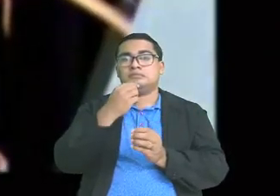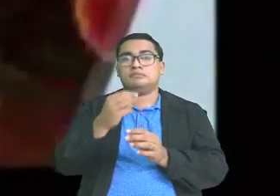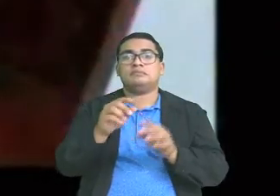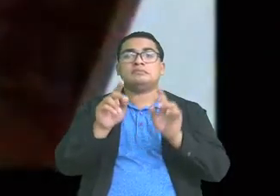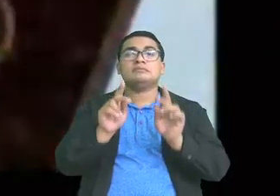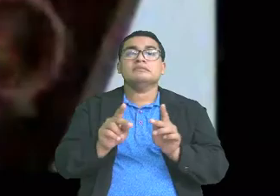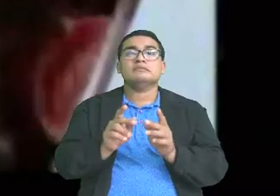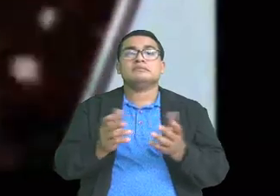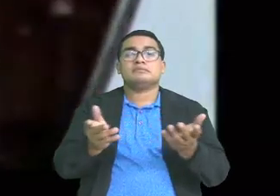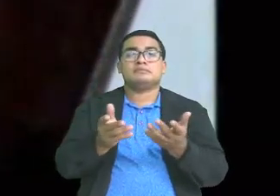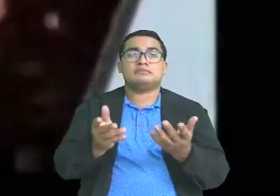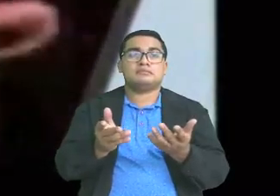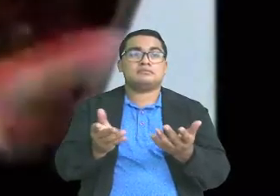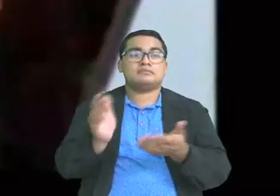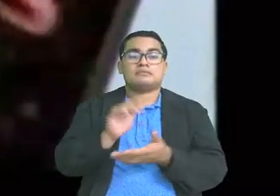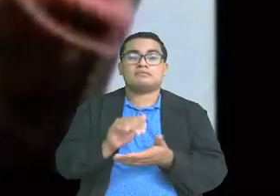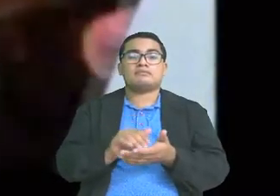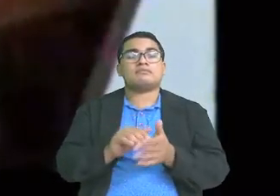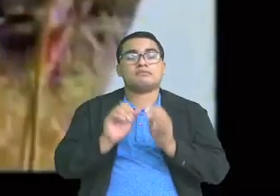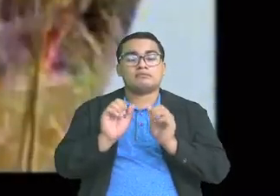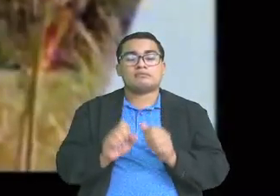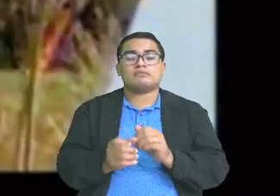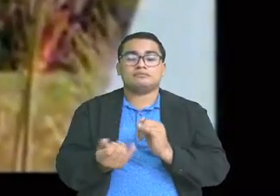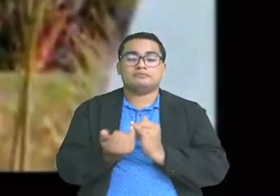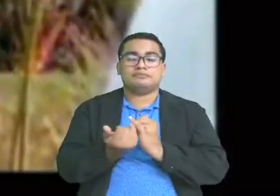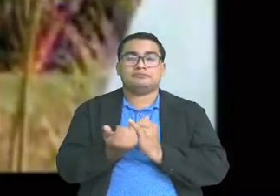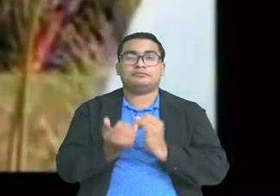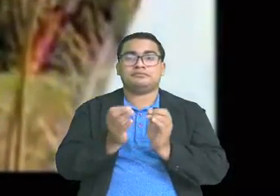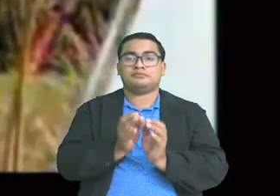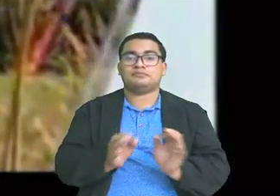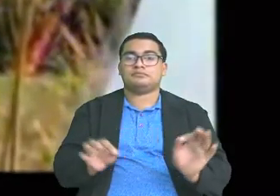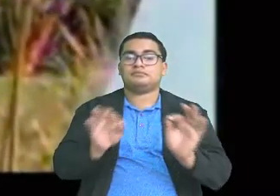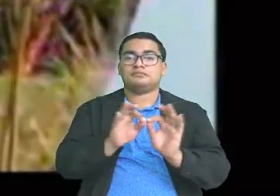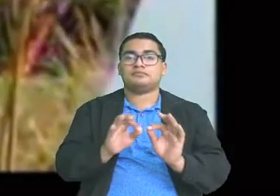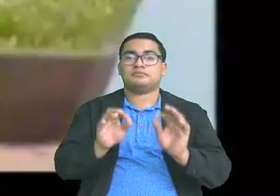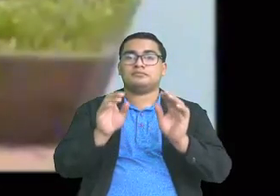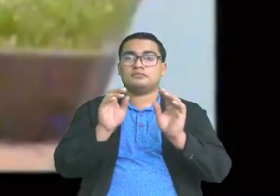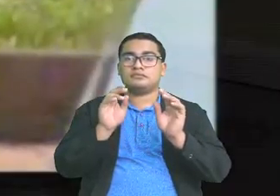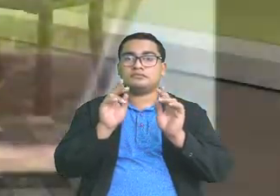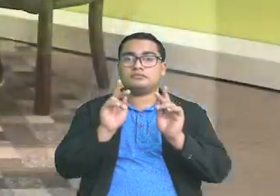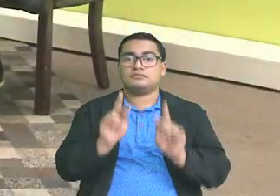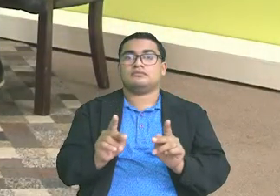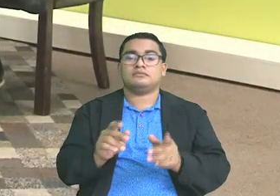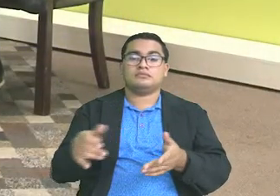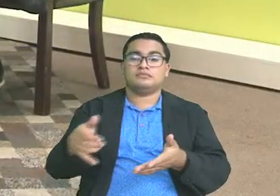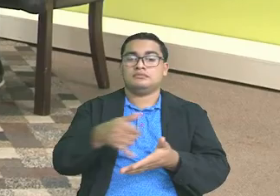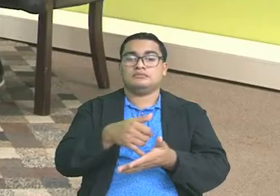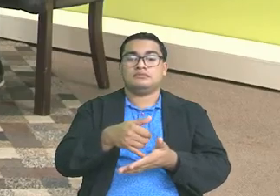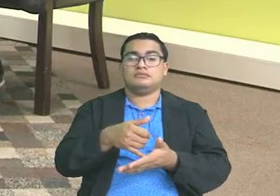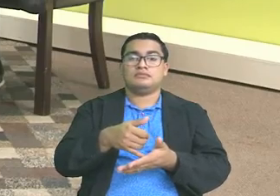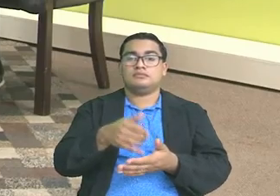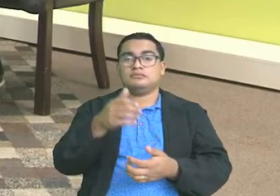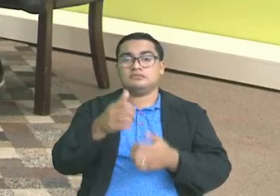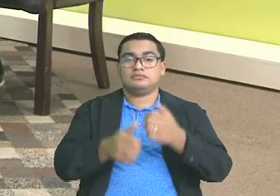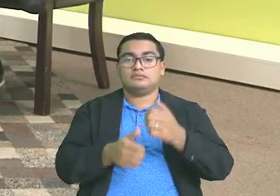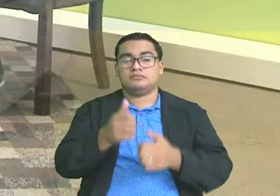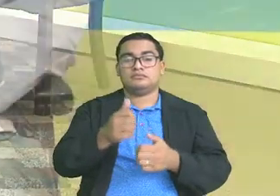paciente se puede volver a presentar otro cuadro igual? Es importante que el paciente va a quedar con un déficit, con secuelas